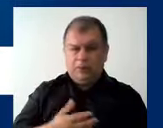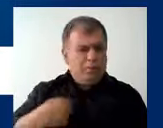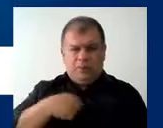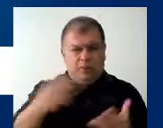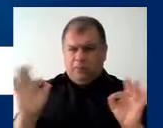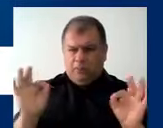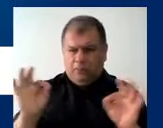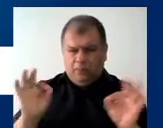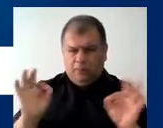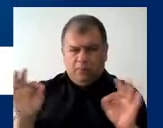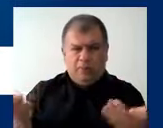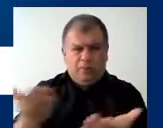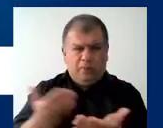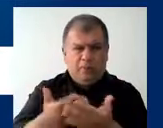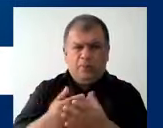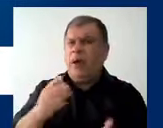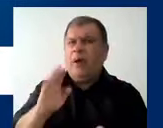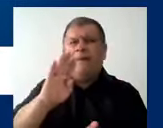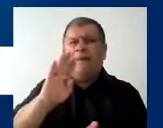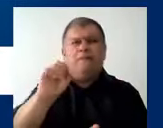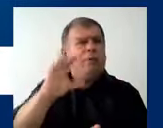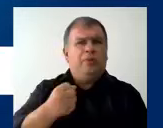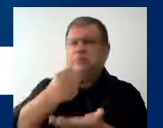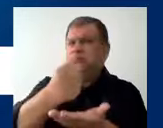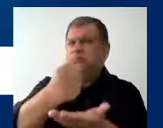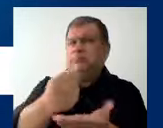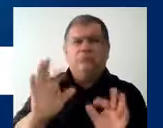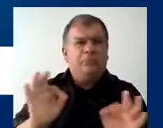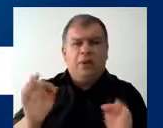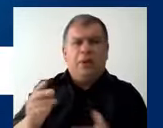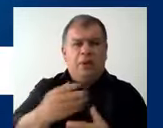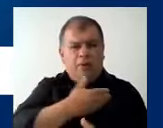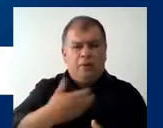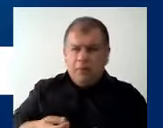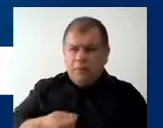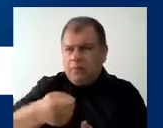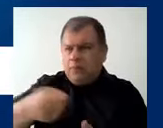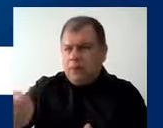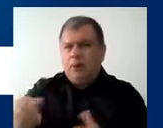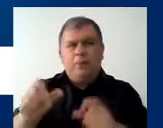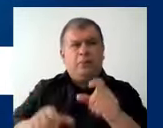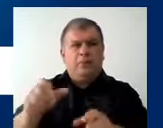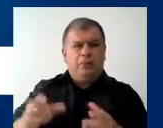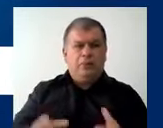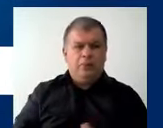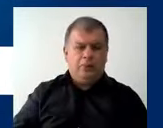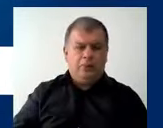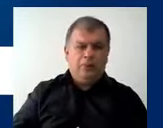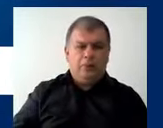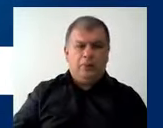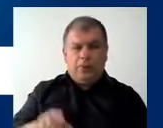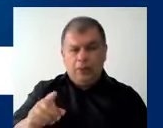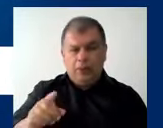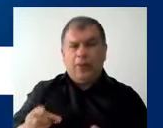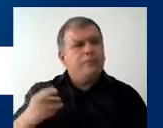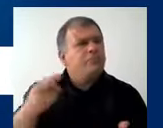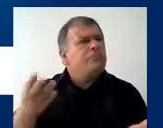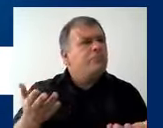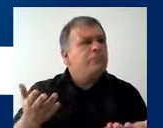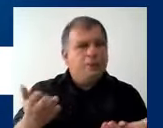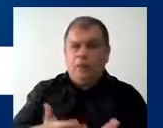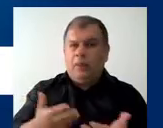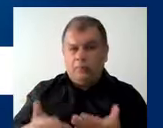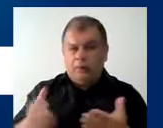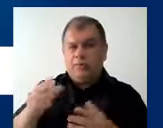hemos recibido ninguno de los bonos que el Estado ha proporcionado a las personas. Y eso ¿por qué? Porque